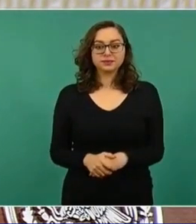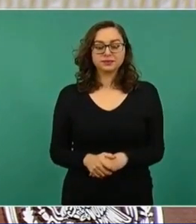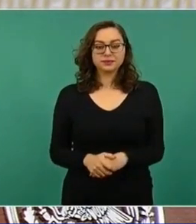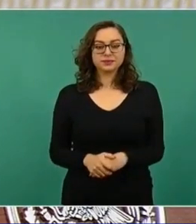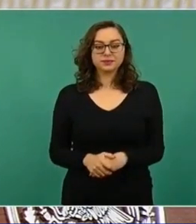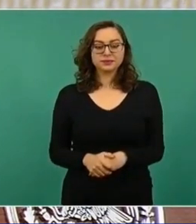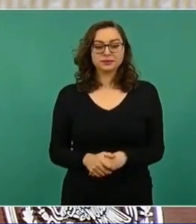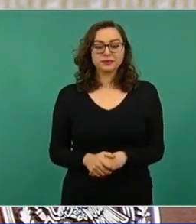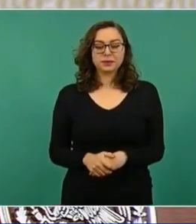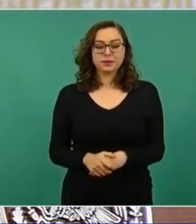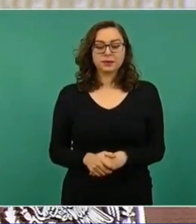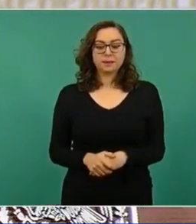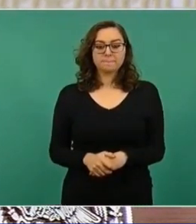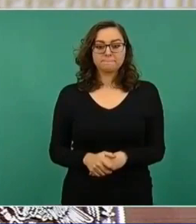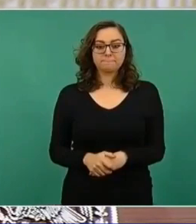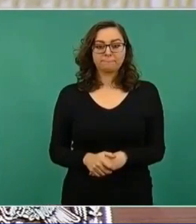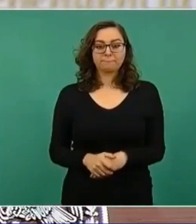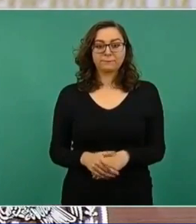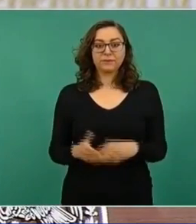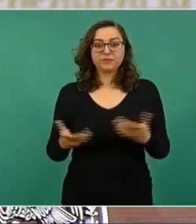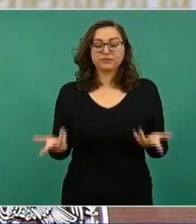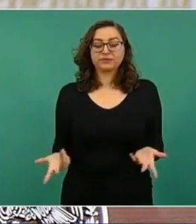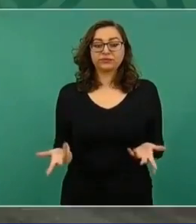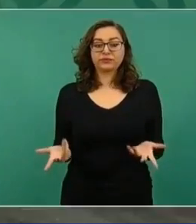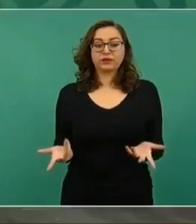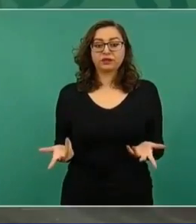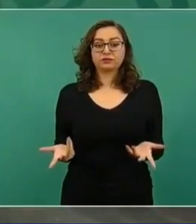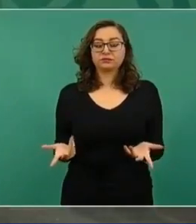estudiar una carrera?